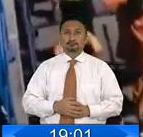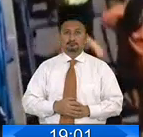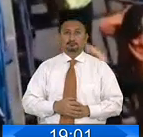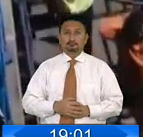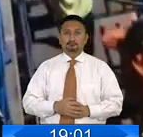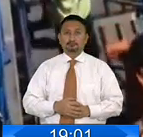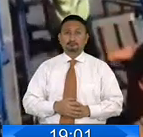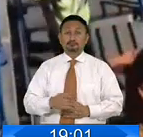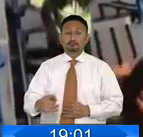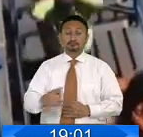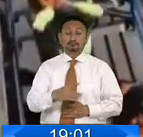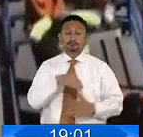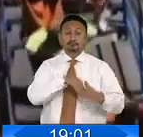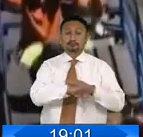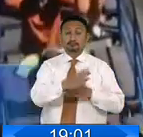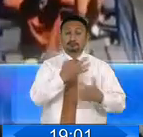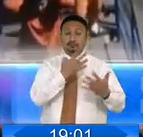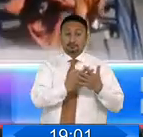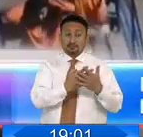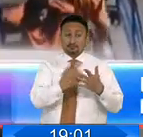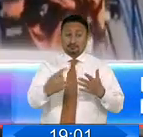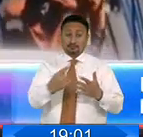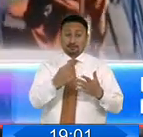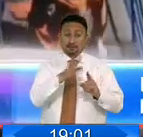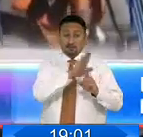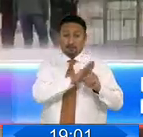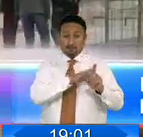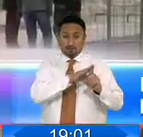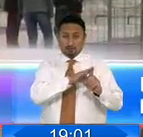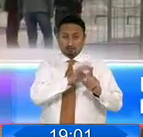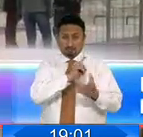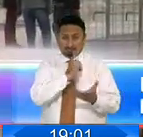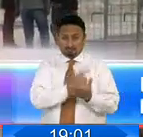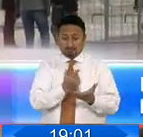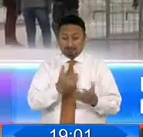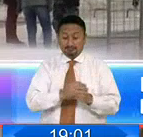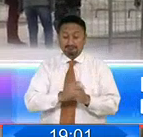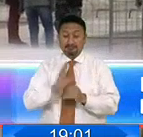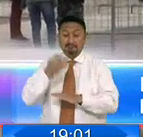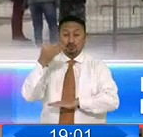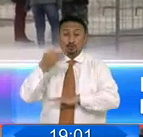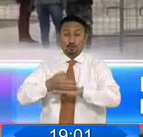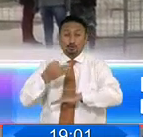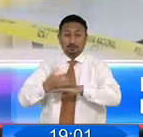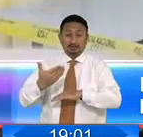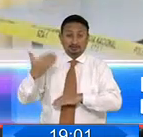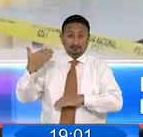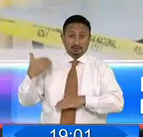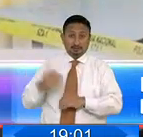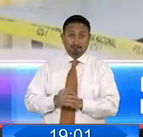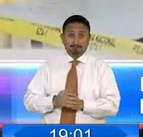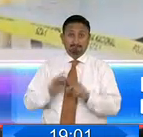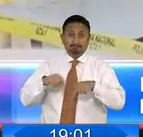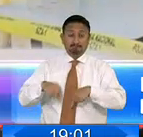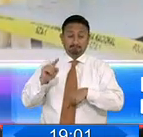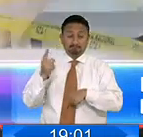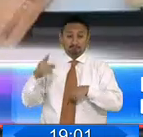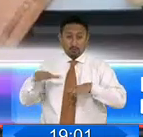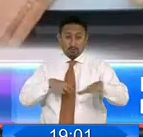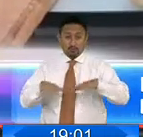ep pls en las cárceles que tienen privilegios es un hecho en la cárcel de cotopaxi en los últimos días en uno de los operativos